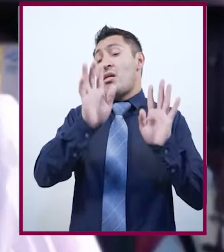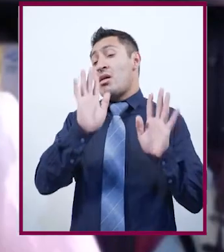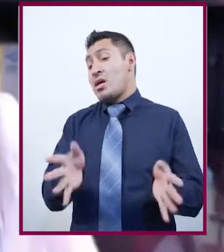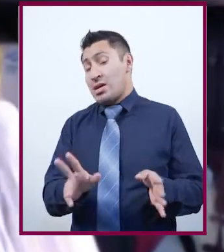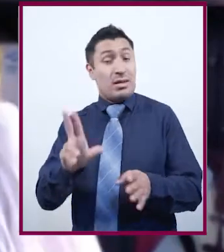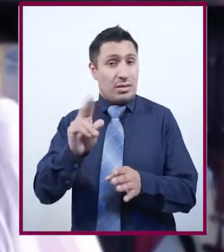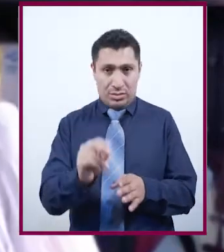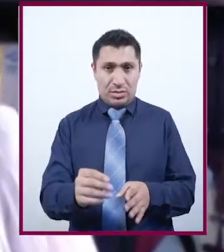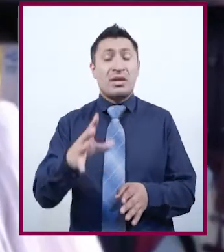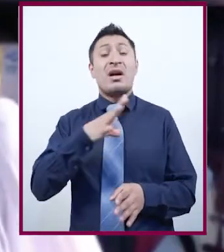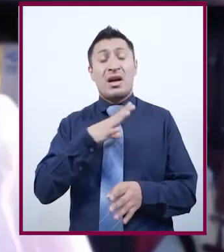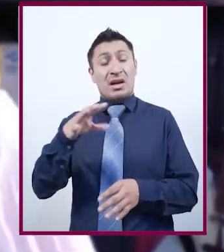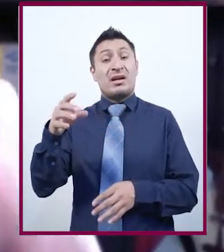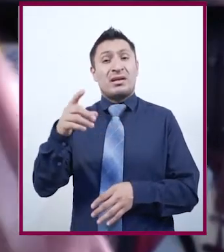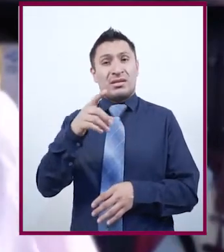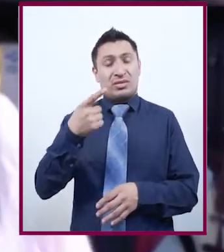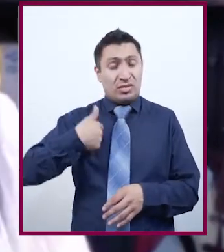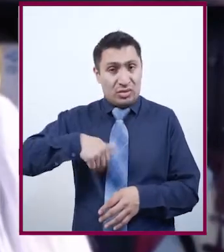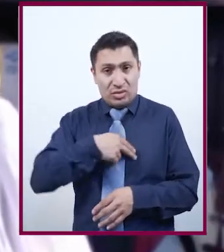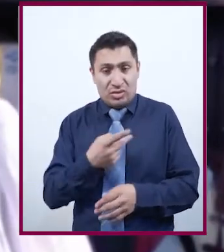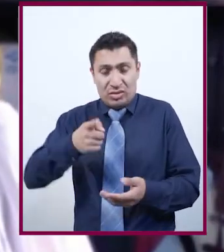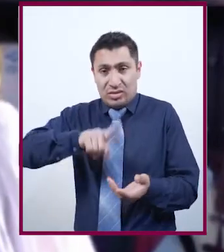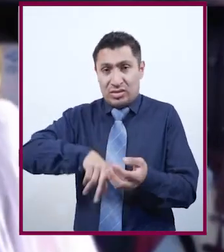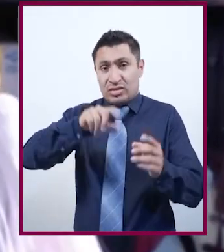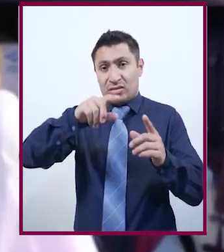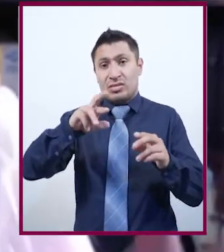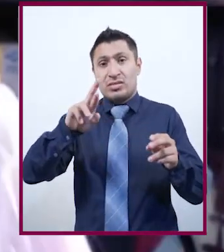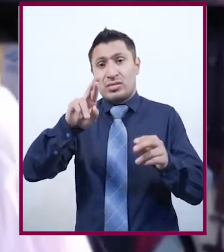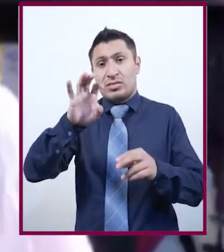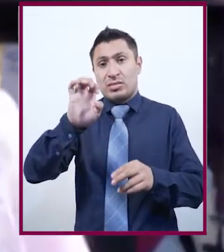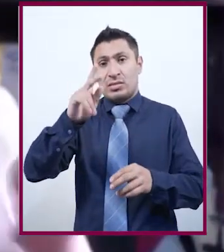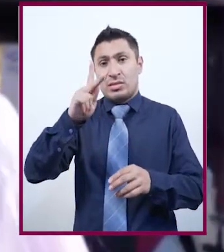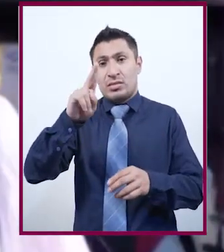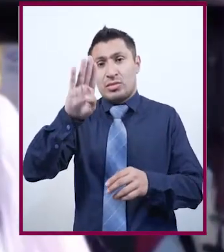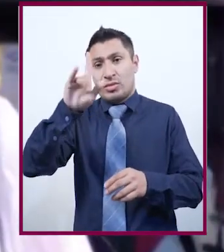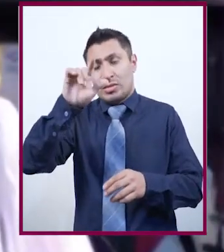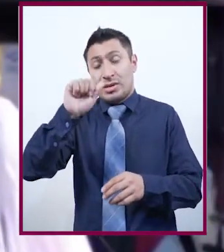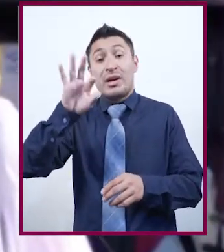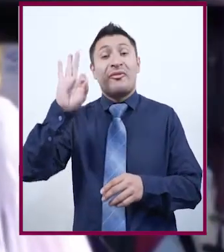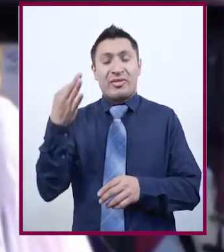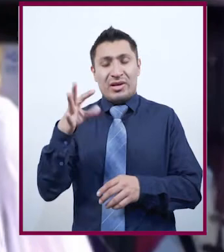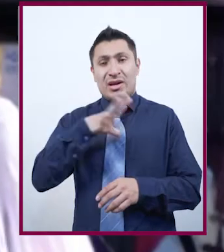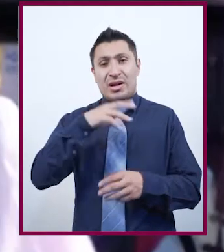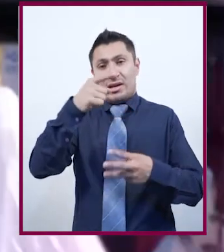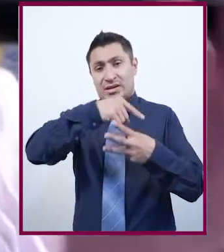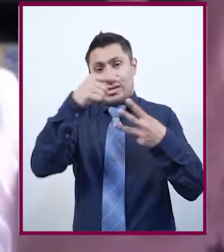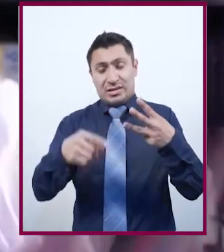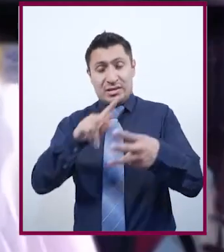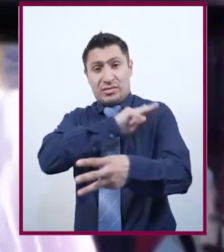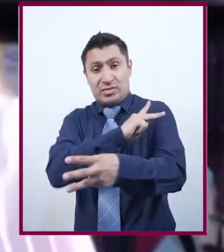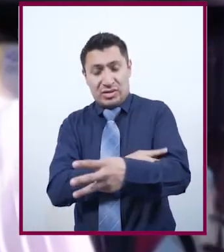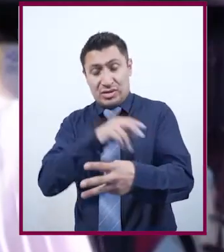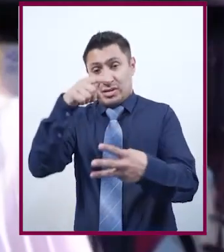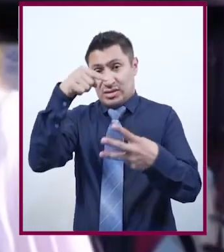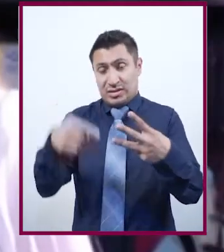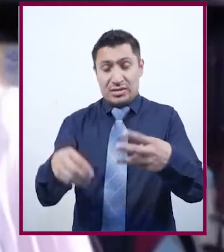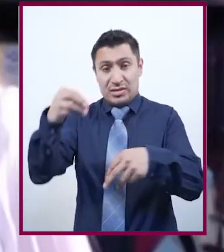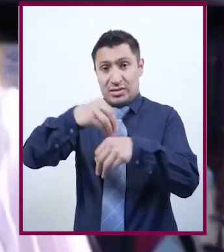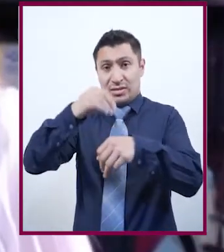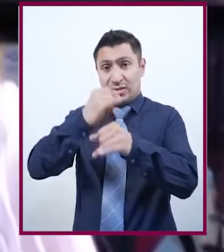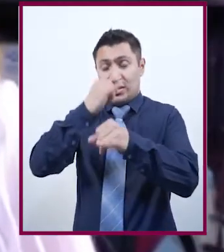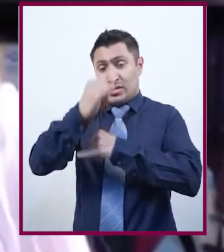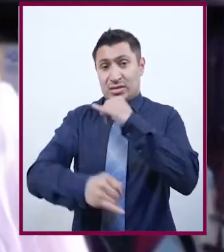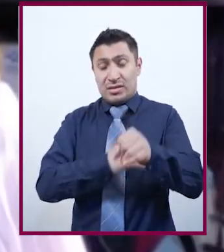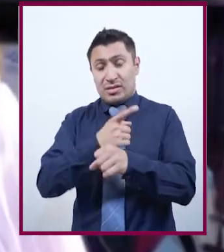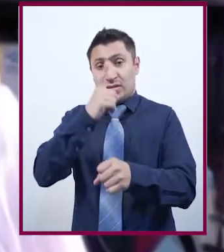de una república federal en donde hay una división de poderes. En este caso, para los tratados internacionales, primero pasa por el